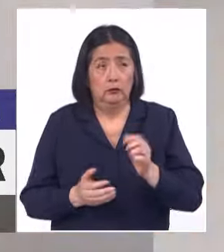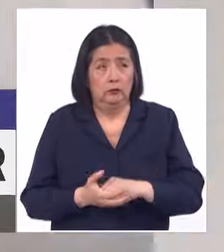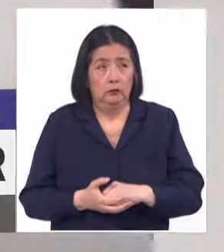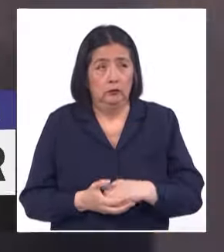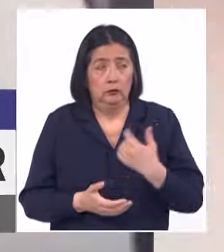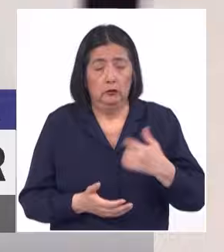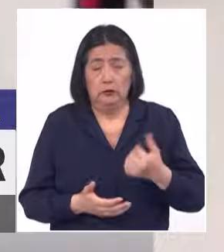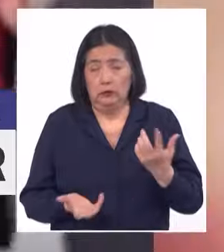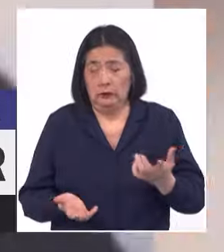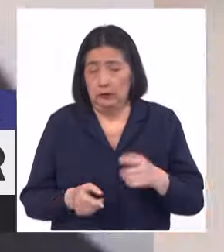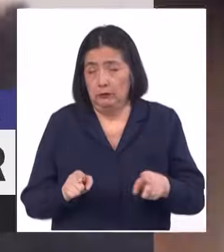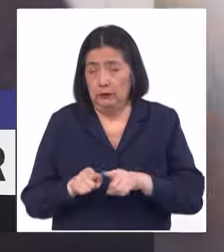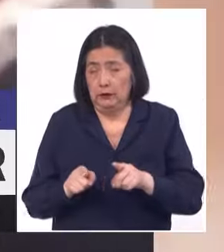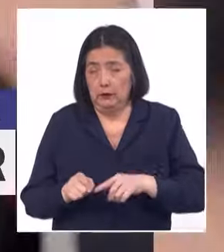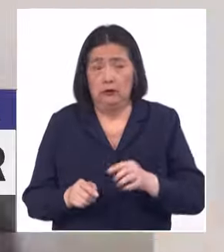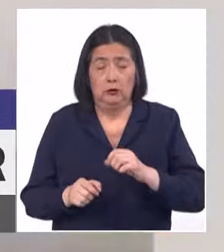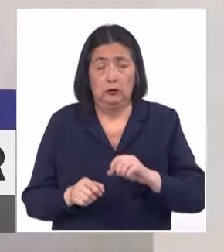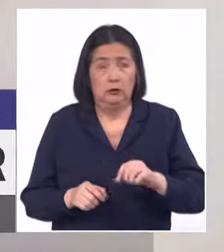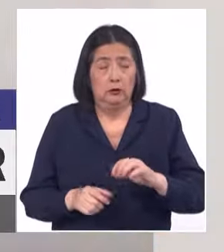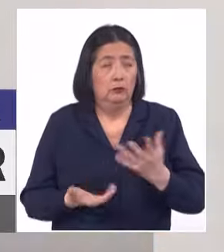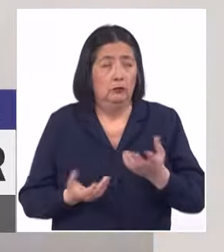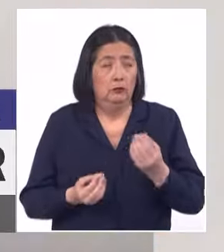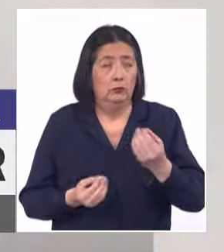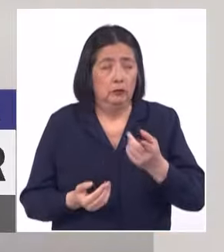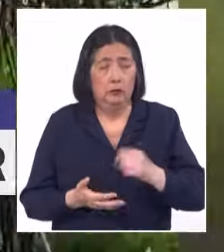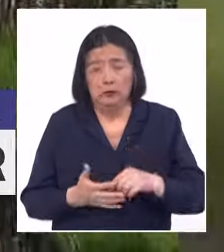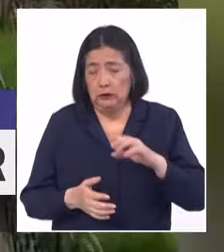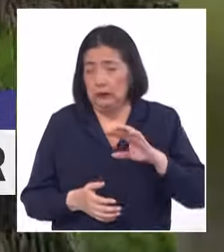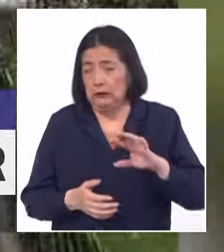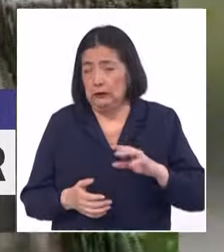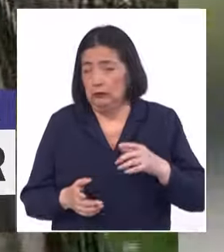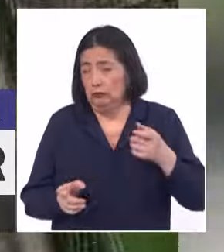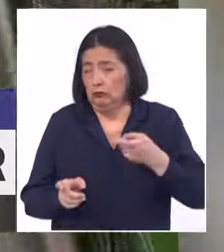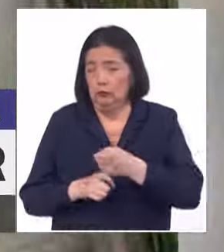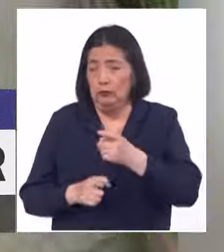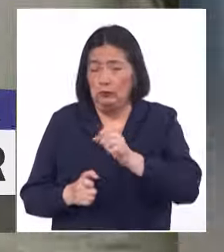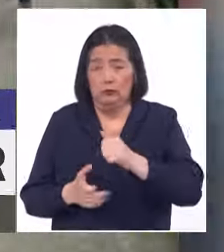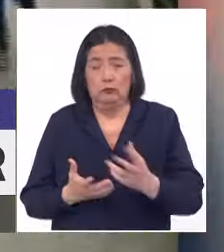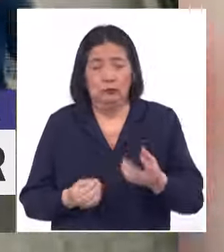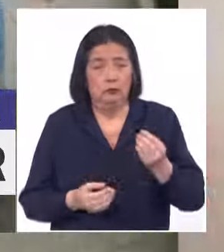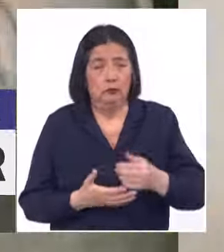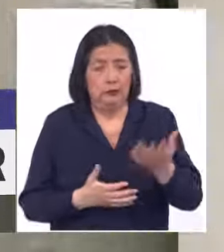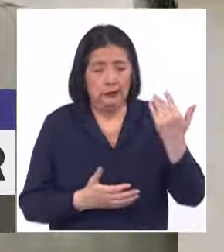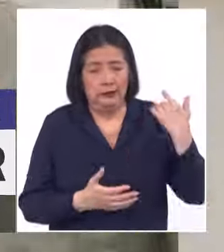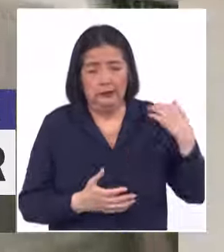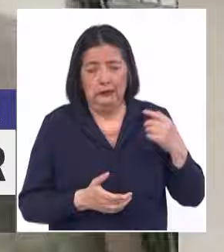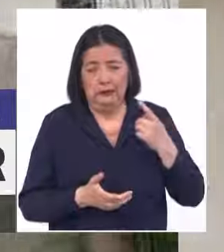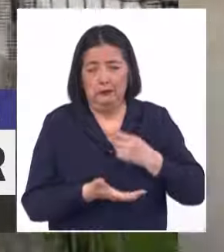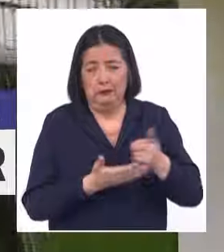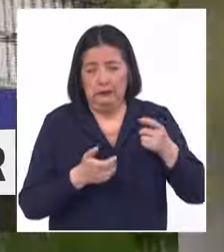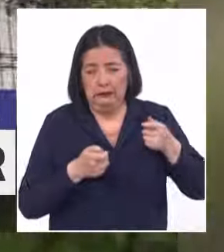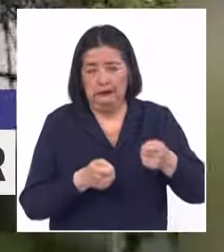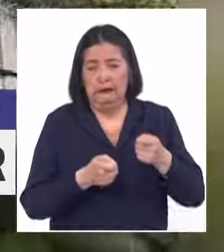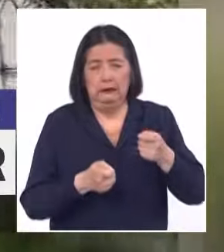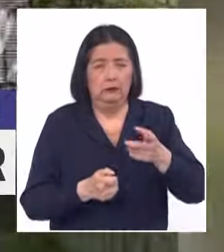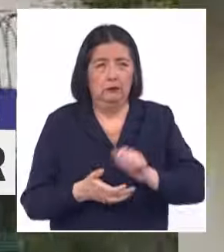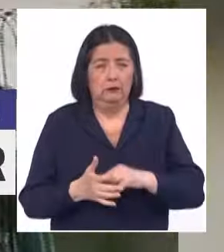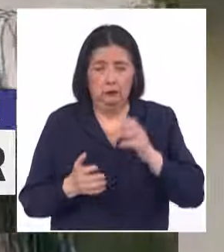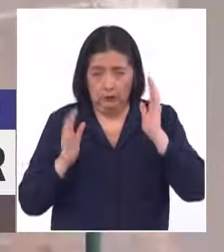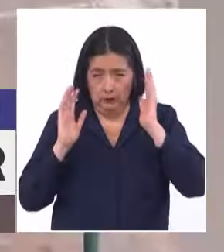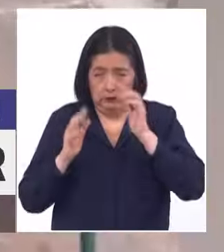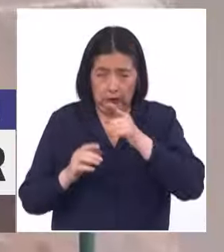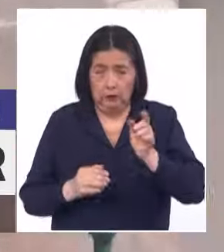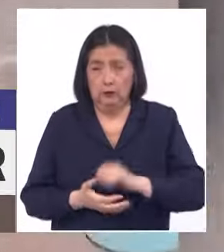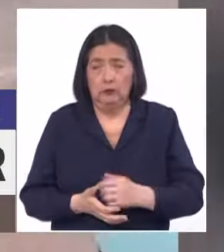de un atentado también, porque él estaba siendo extorsionado hace semanas atrás. Eso fue lo que dijo. Vamos a escuchar